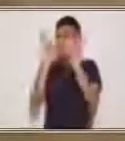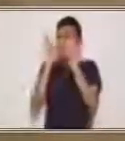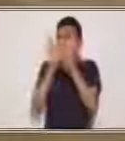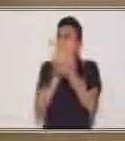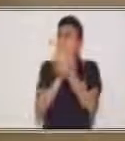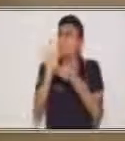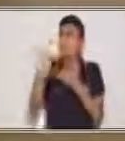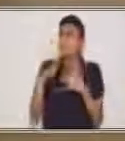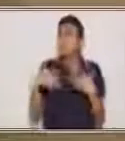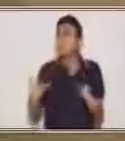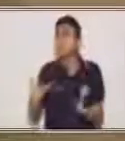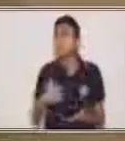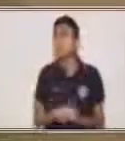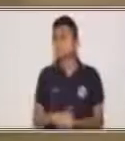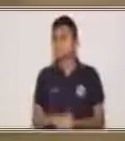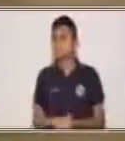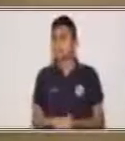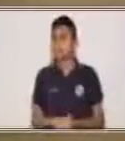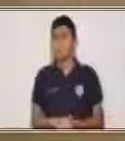Escribe.